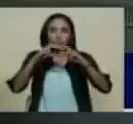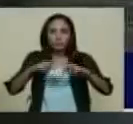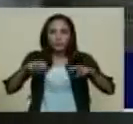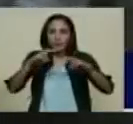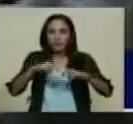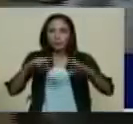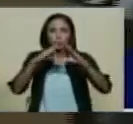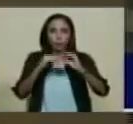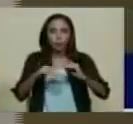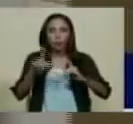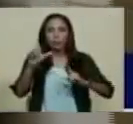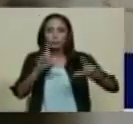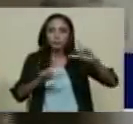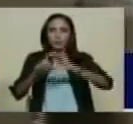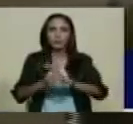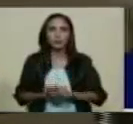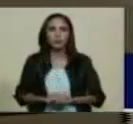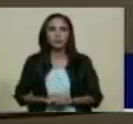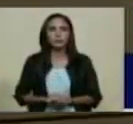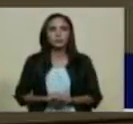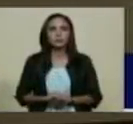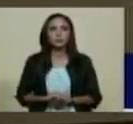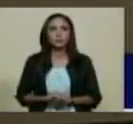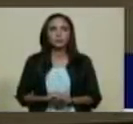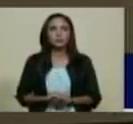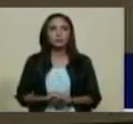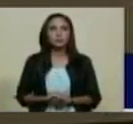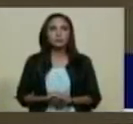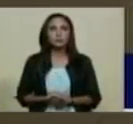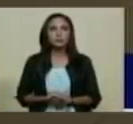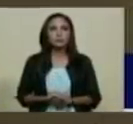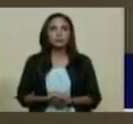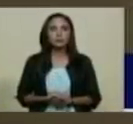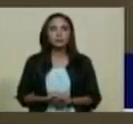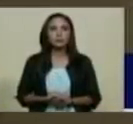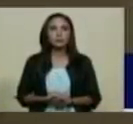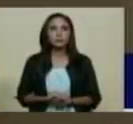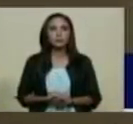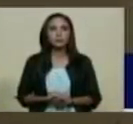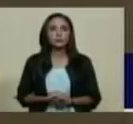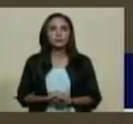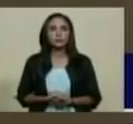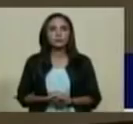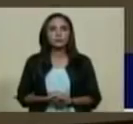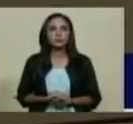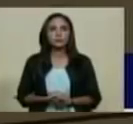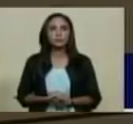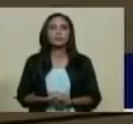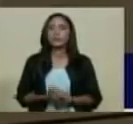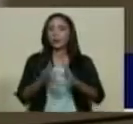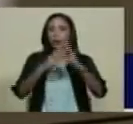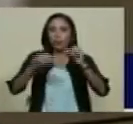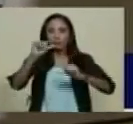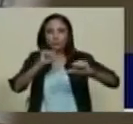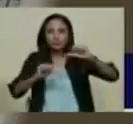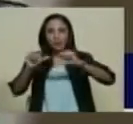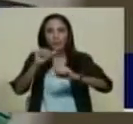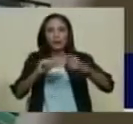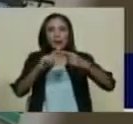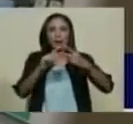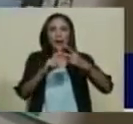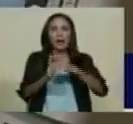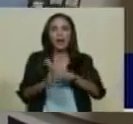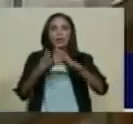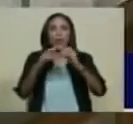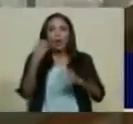docencia, así como algunos centros de investigación, el cual consta de reactivos, material de